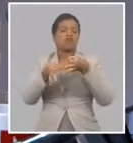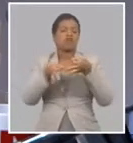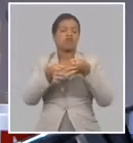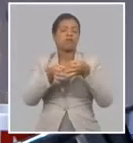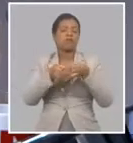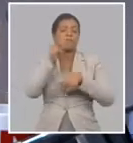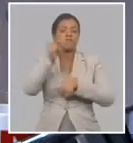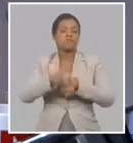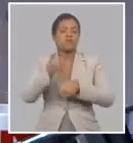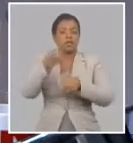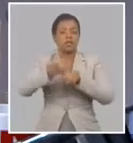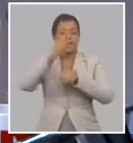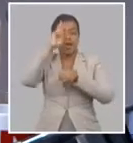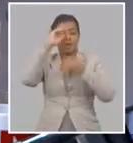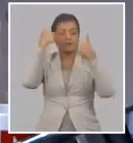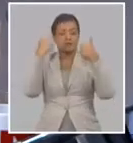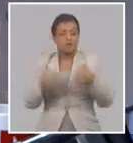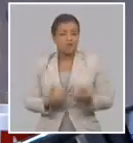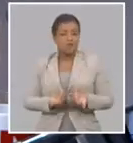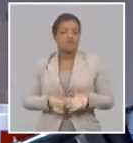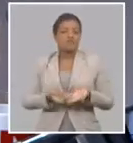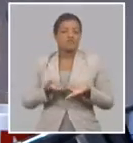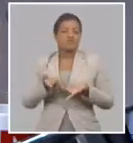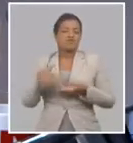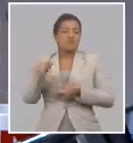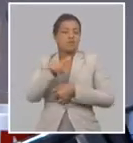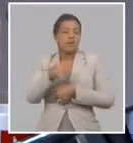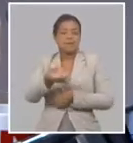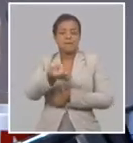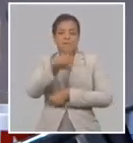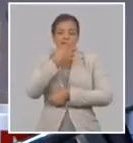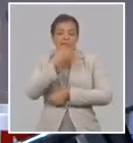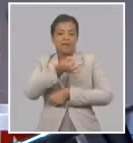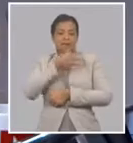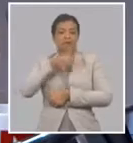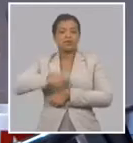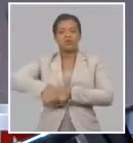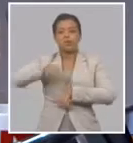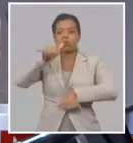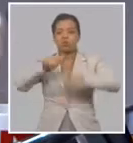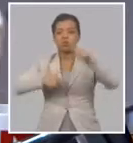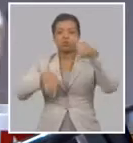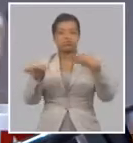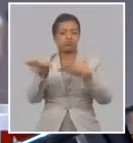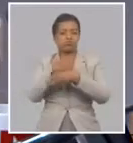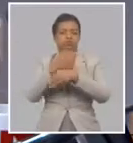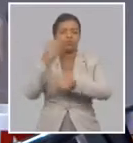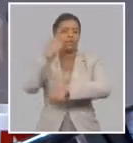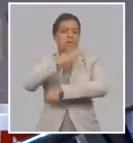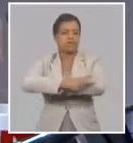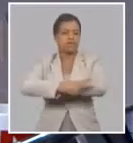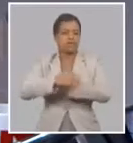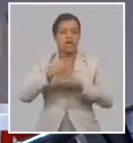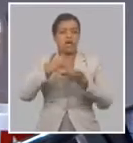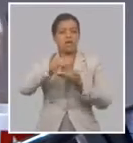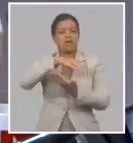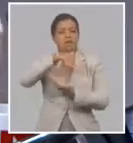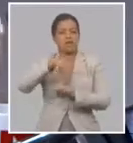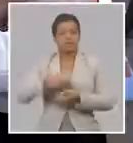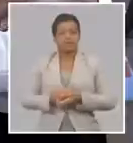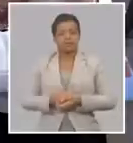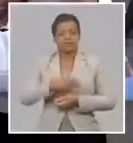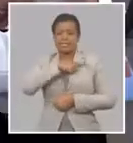colaboradores vuelos humanitarios y transportación de medicamentos insumos médicos desde varios rincones de china varias